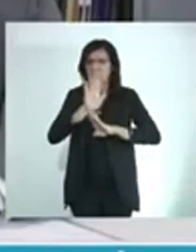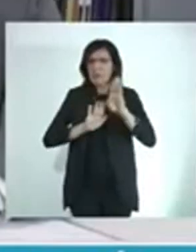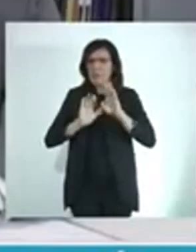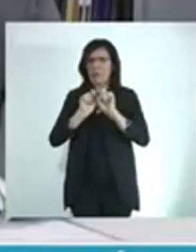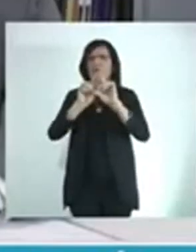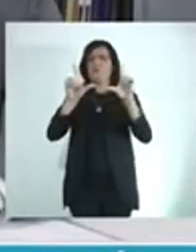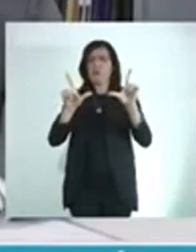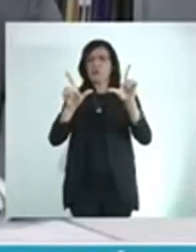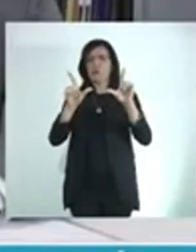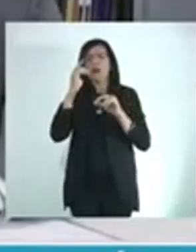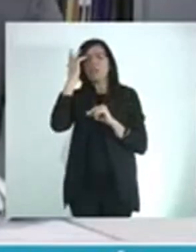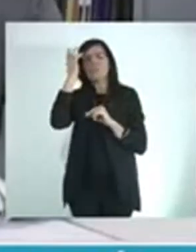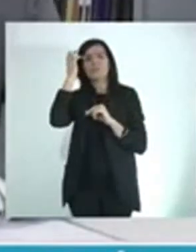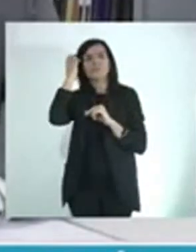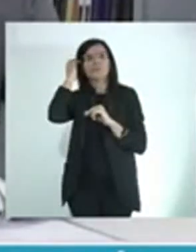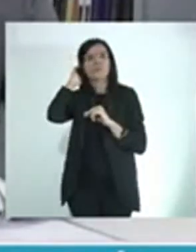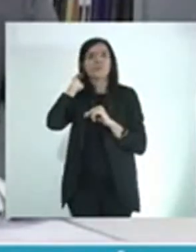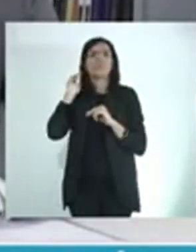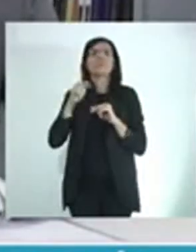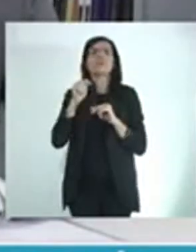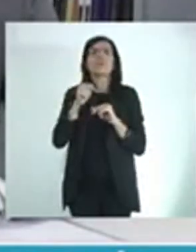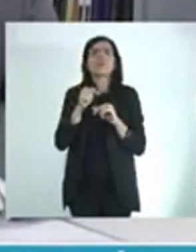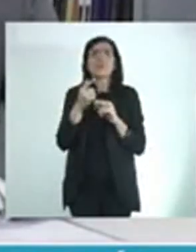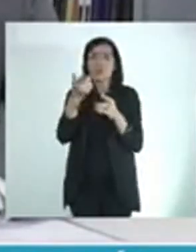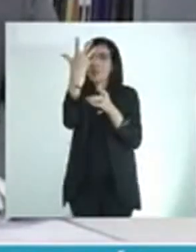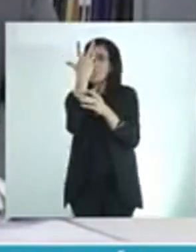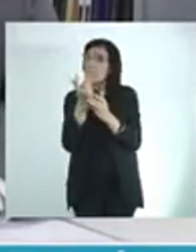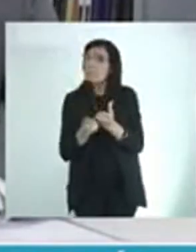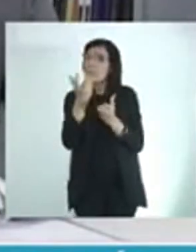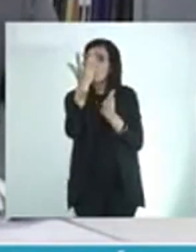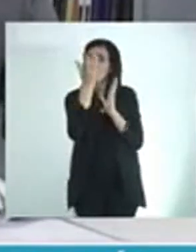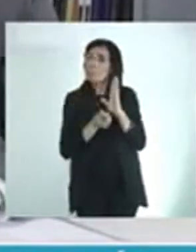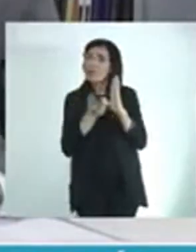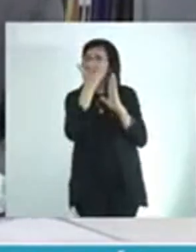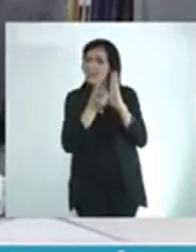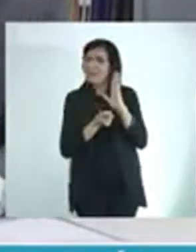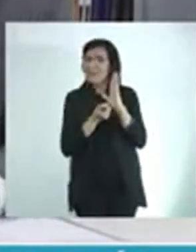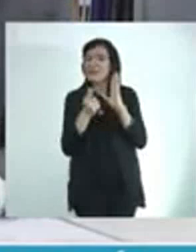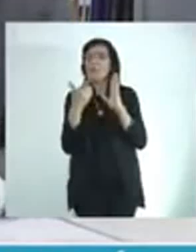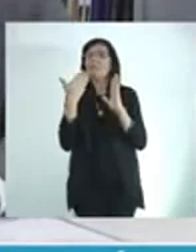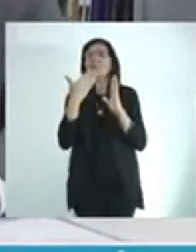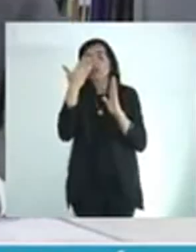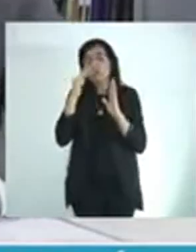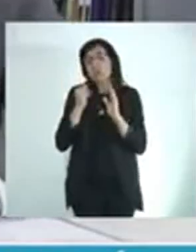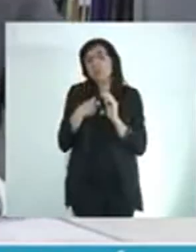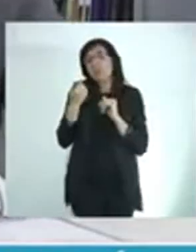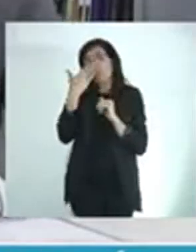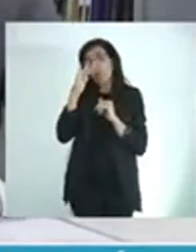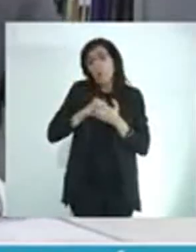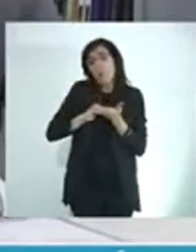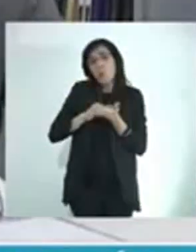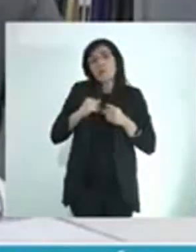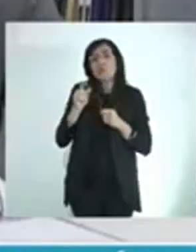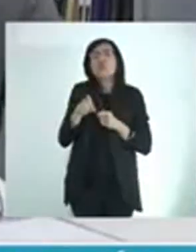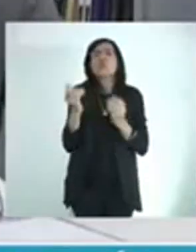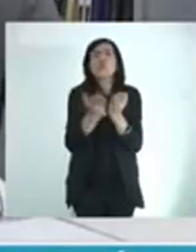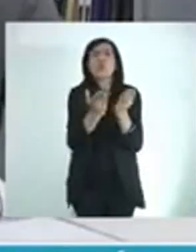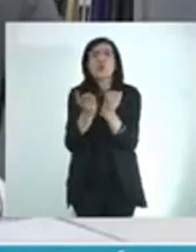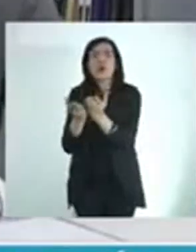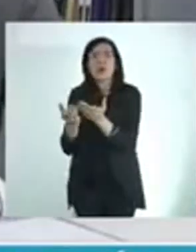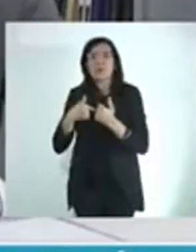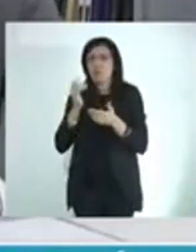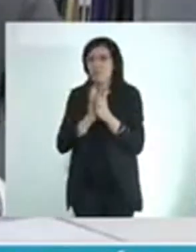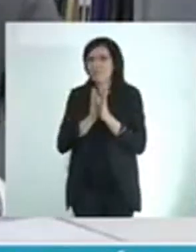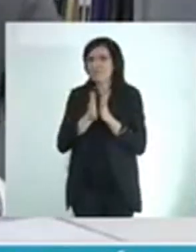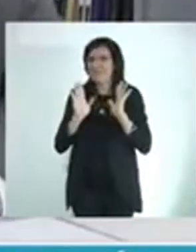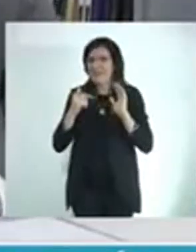gratuito, ¿no? Destacar que toda esta plataforma pueden descargar información y contenidos para compartir con sus alumnos de forma totalmente